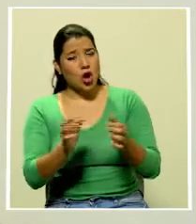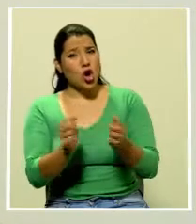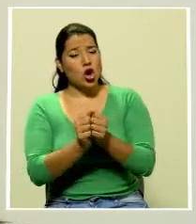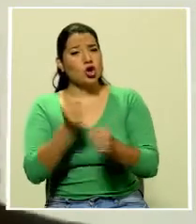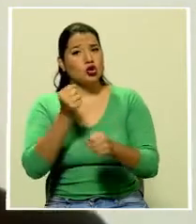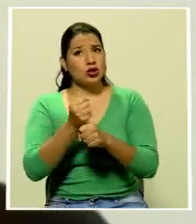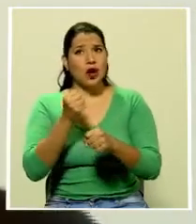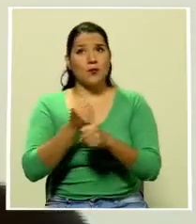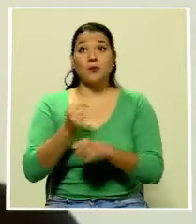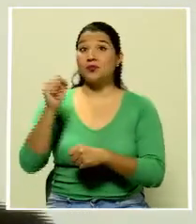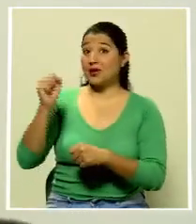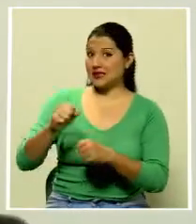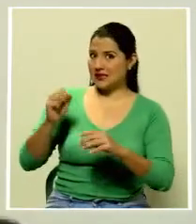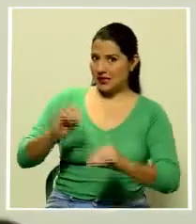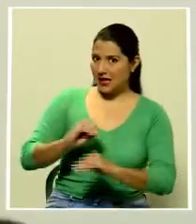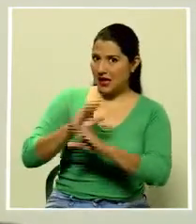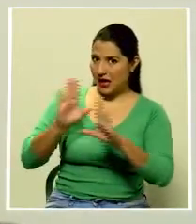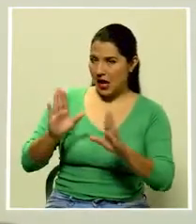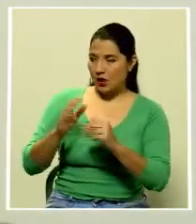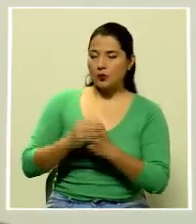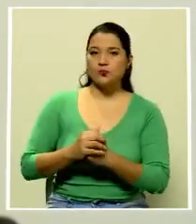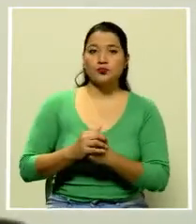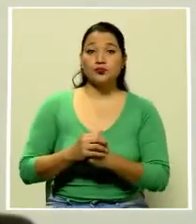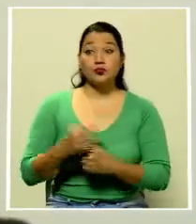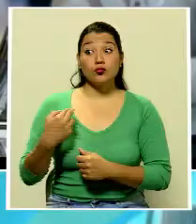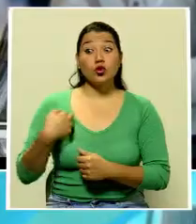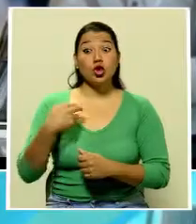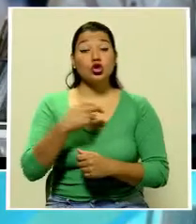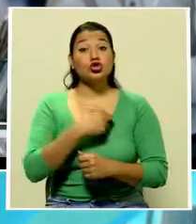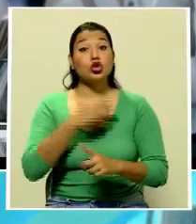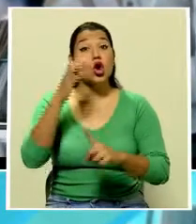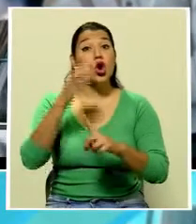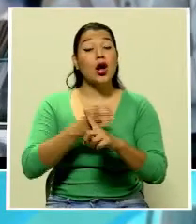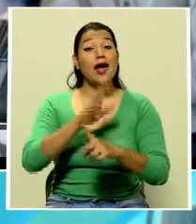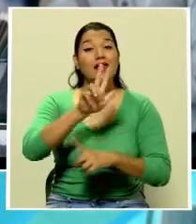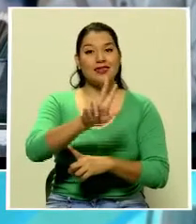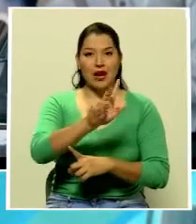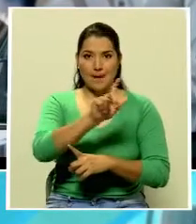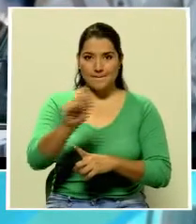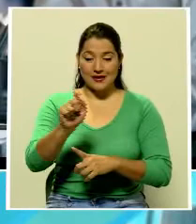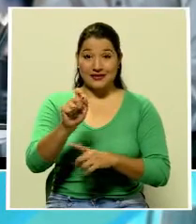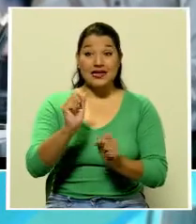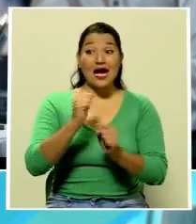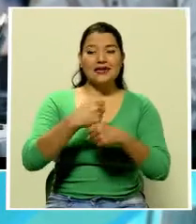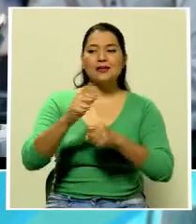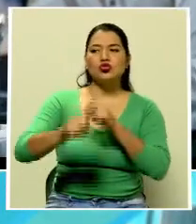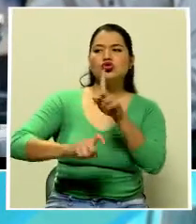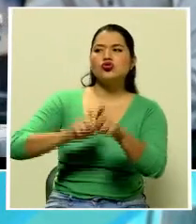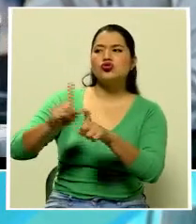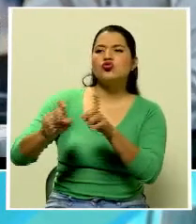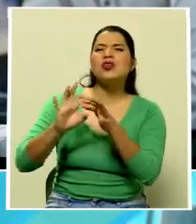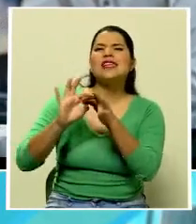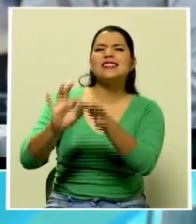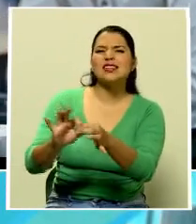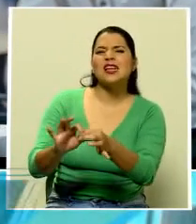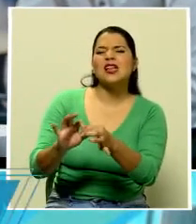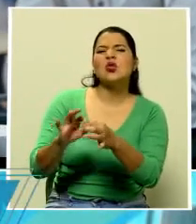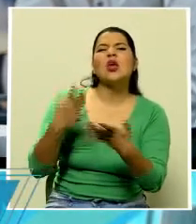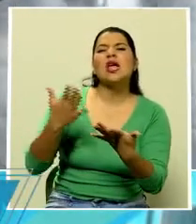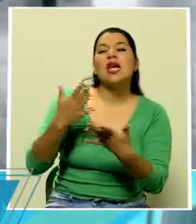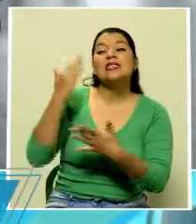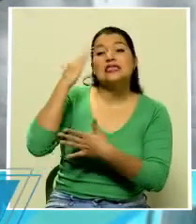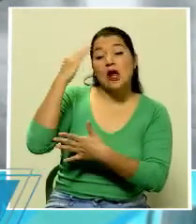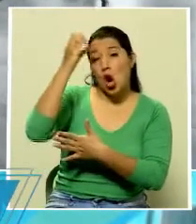sí, don Ernesto. Mira, nosotros cada trimestre hacemos una encuesta de expectativa de empleo y lo que hacemos es que le